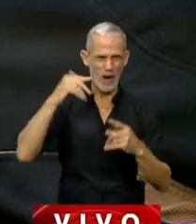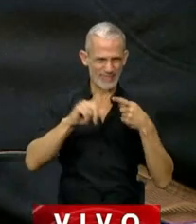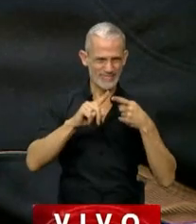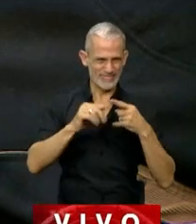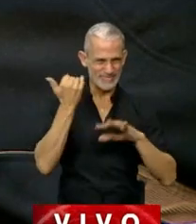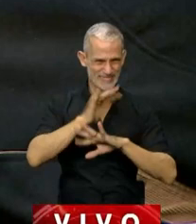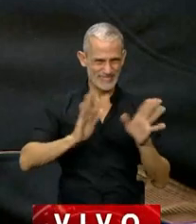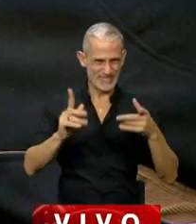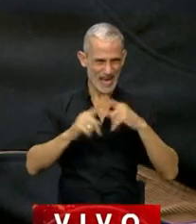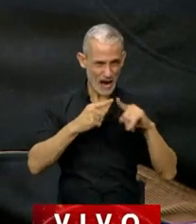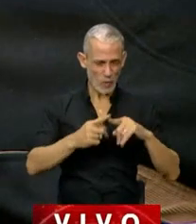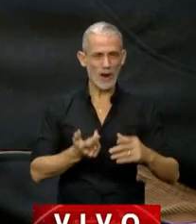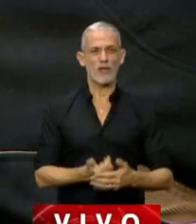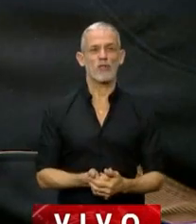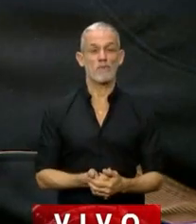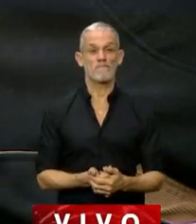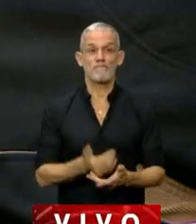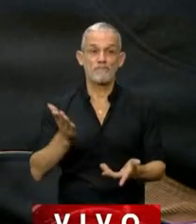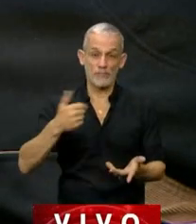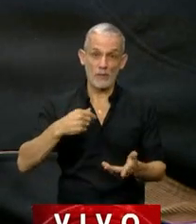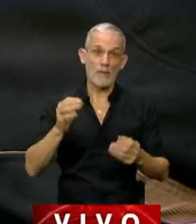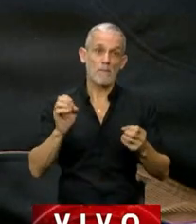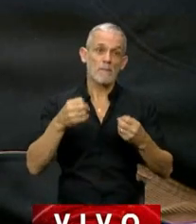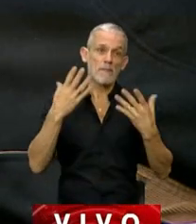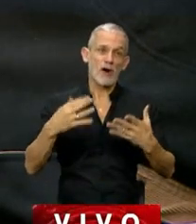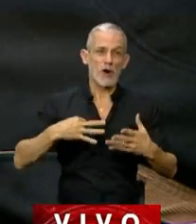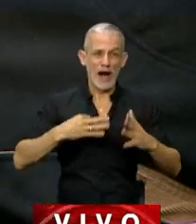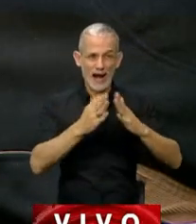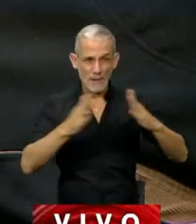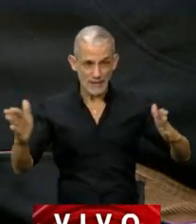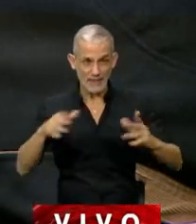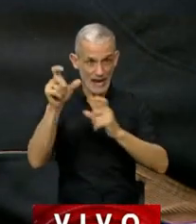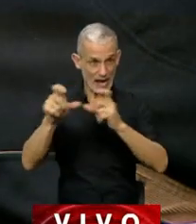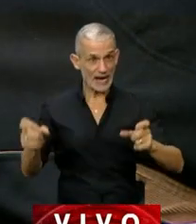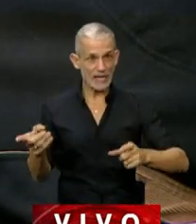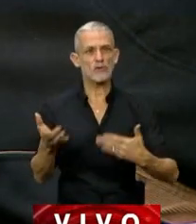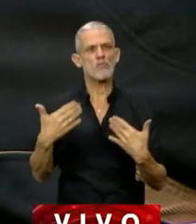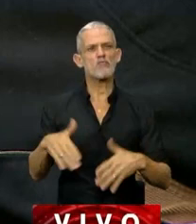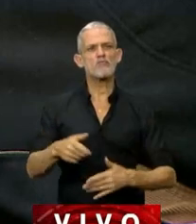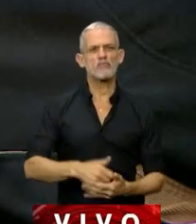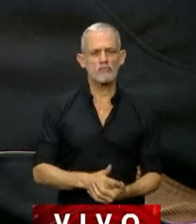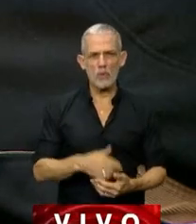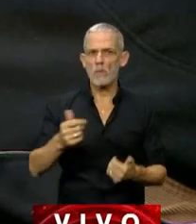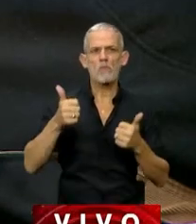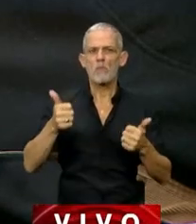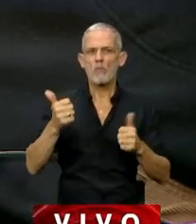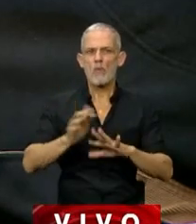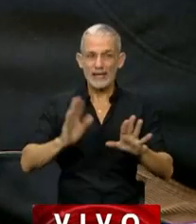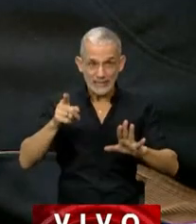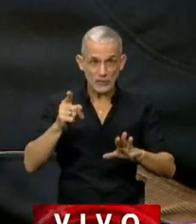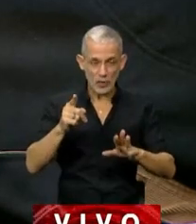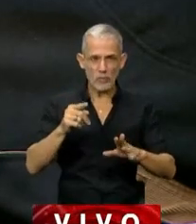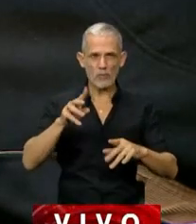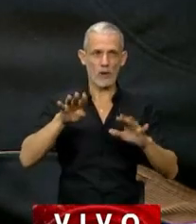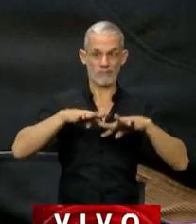mencionado, y que le va a mejorar la vida a las personas. Sería buenísimo que cuando ingresan